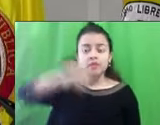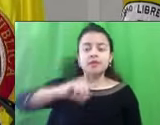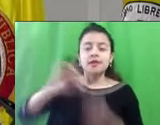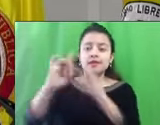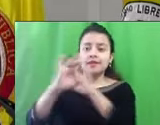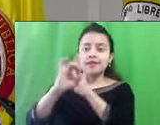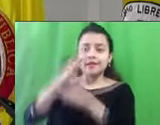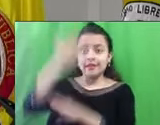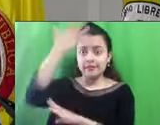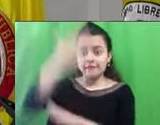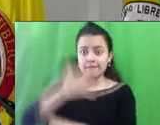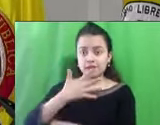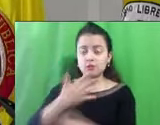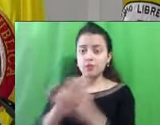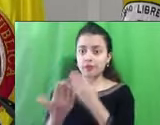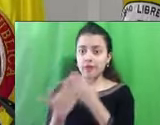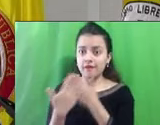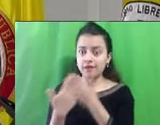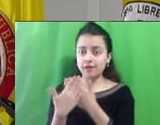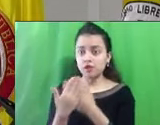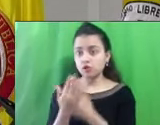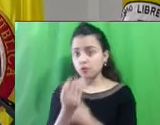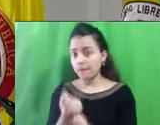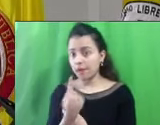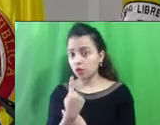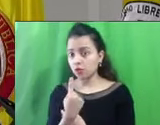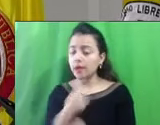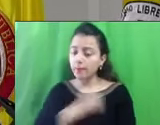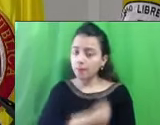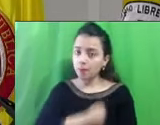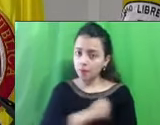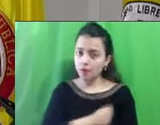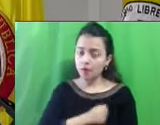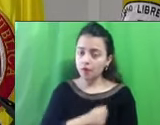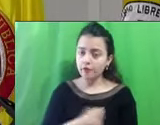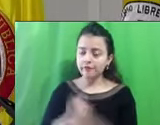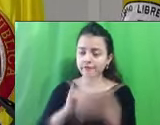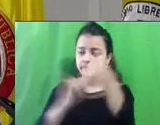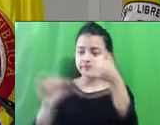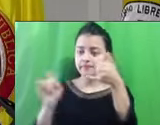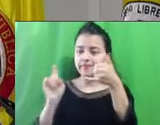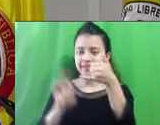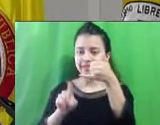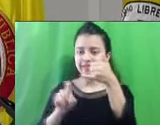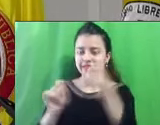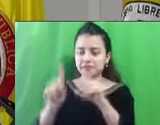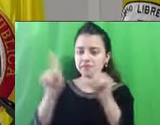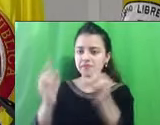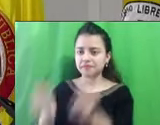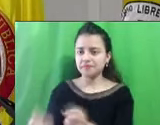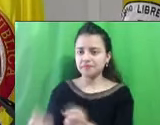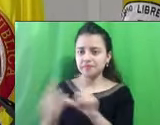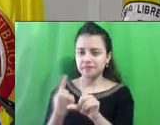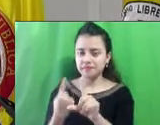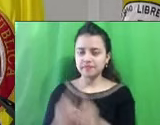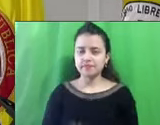atentos a los comentarios que nos están dejando. Al final estaremos resolviendo todas las inquietudes, igualmente para las personas que están en el